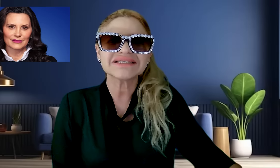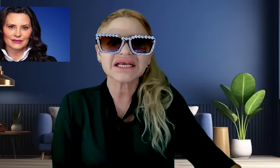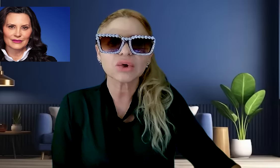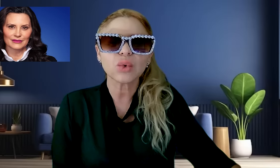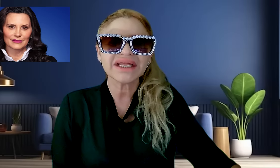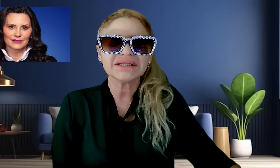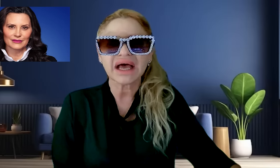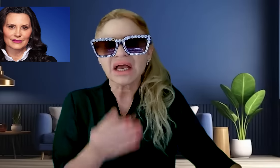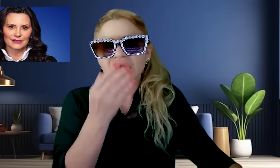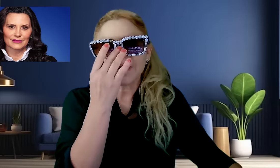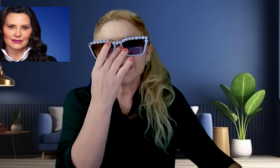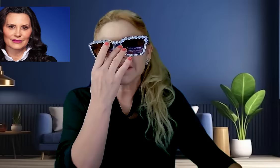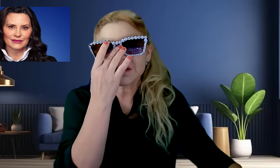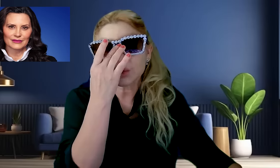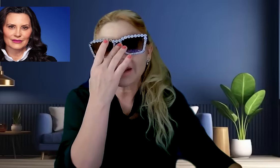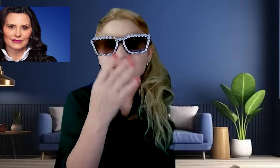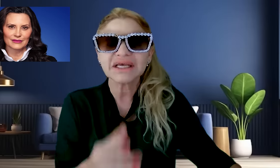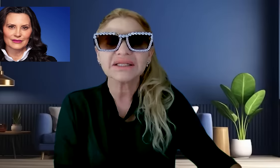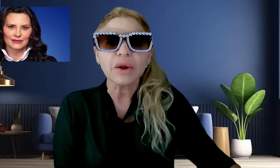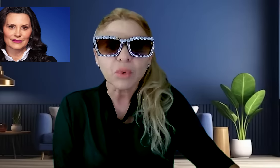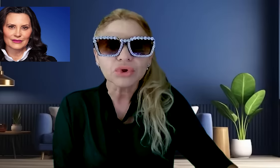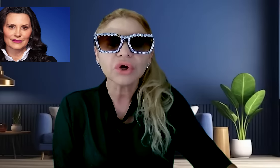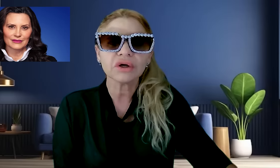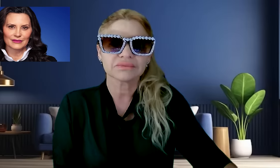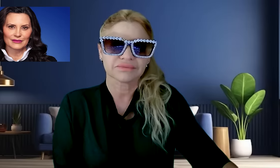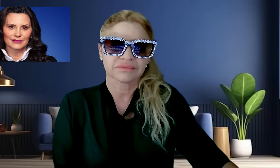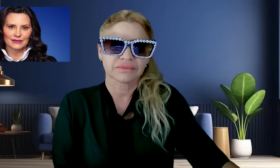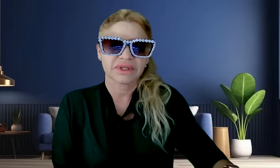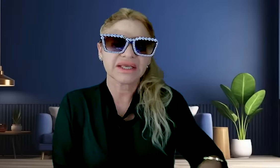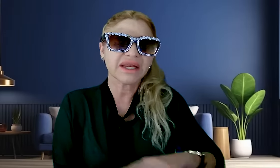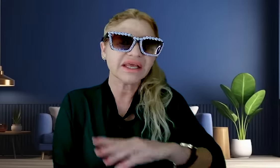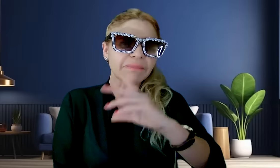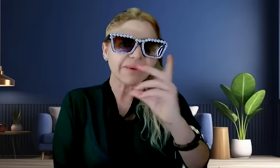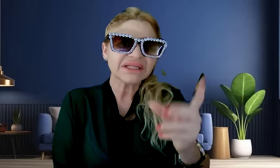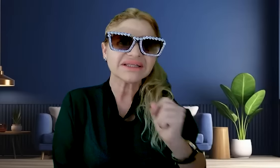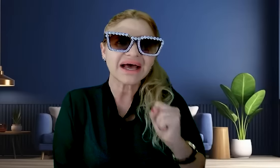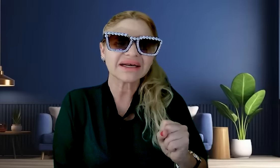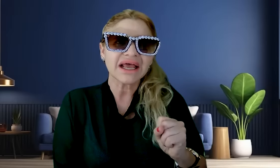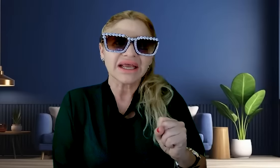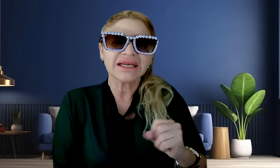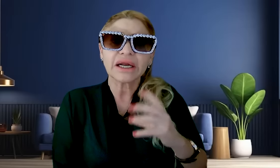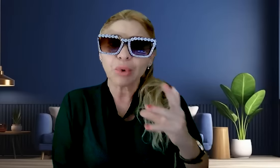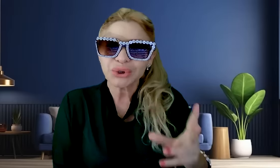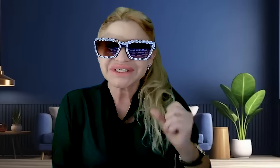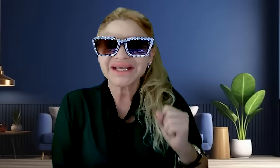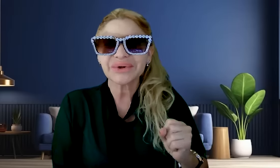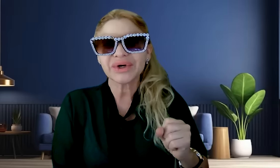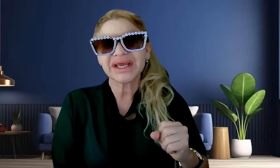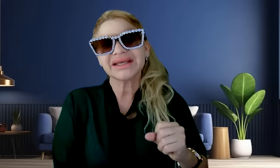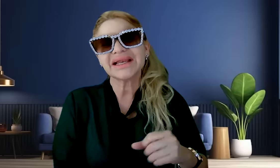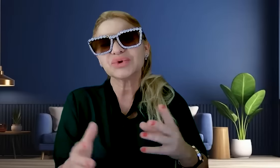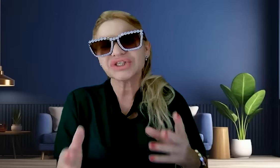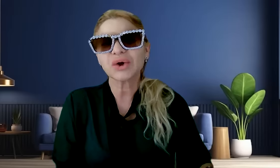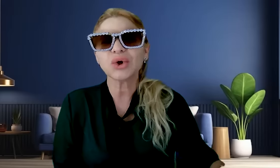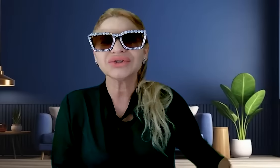las C40, 40 ciudades del mundo que quieren implementar el carbón cero